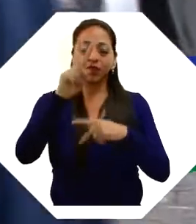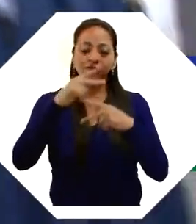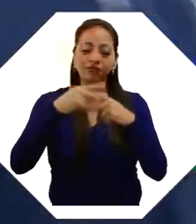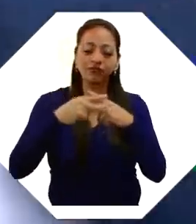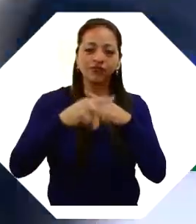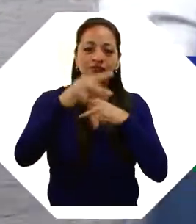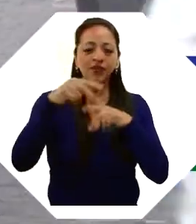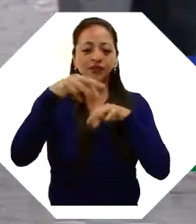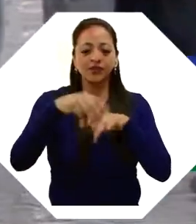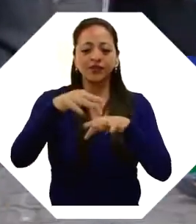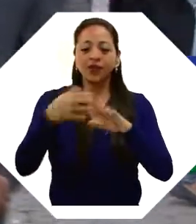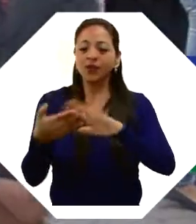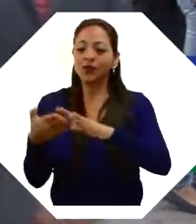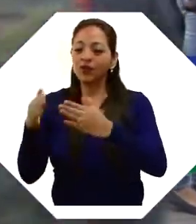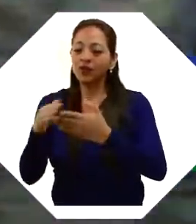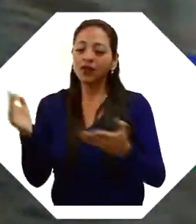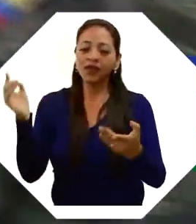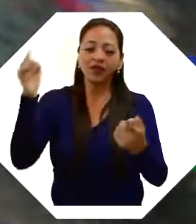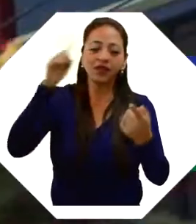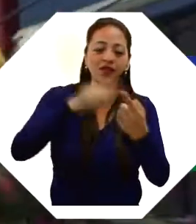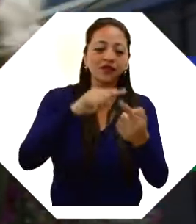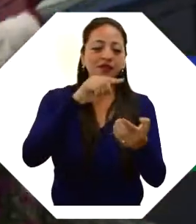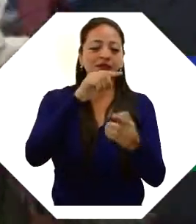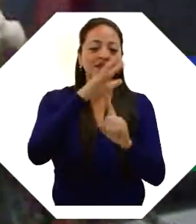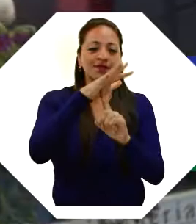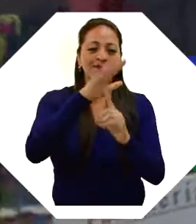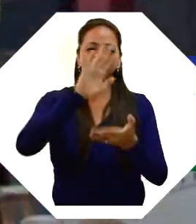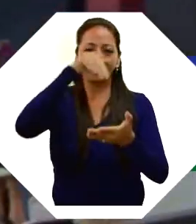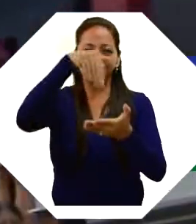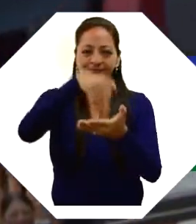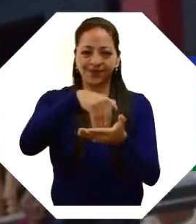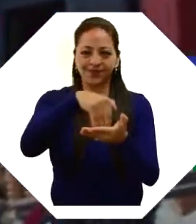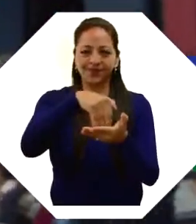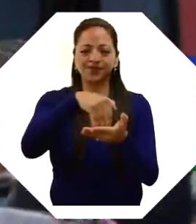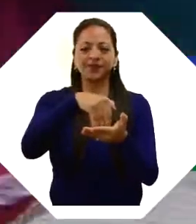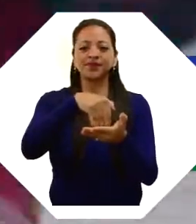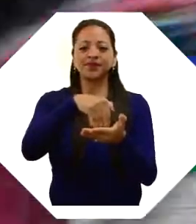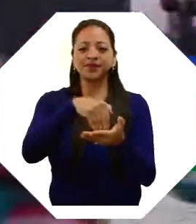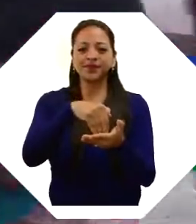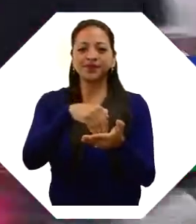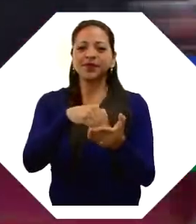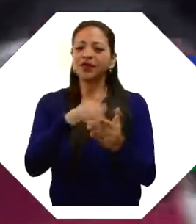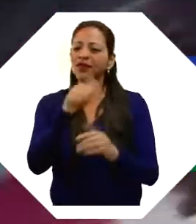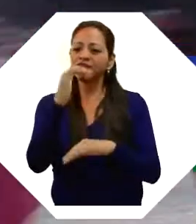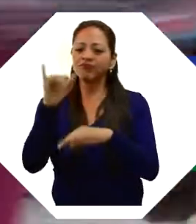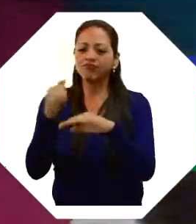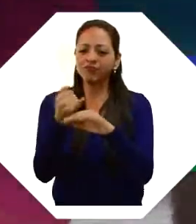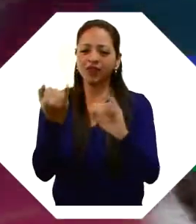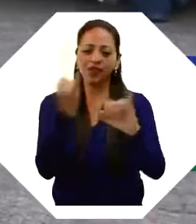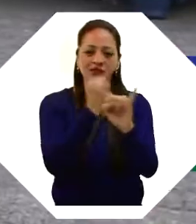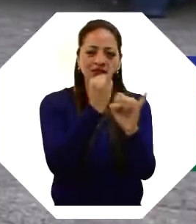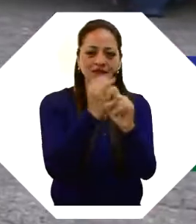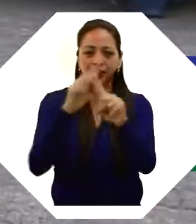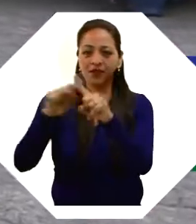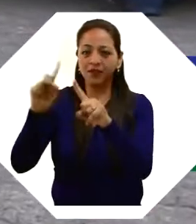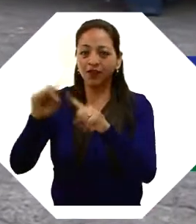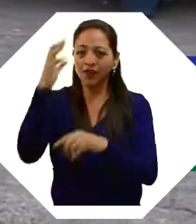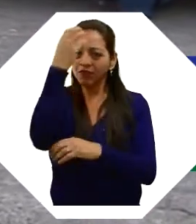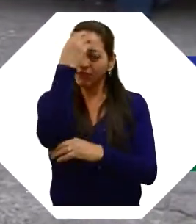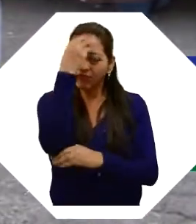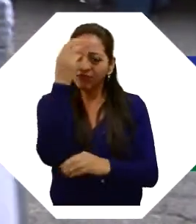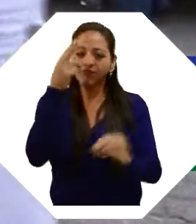kilómetros desde la comunidad San Luis de Agualongo hasta el parque central de la parroquia. Juntas parroquiales, instituciones